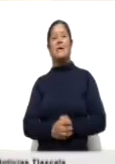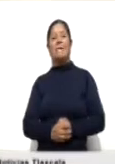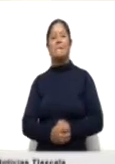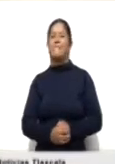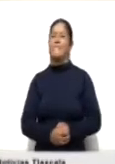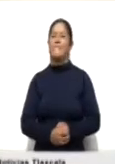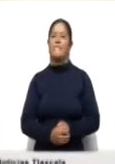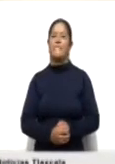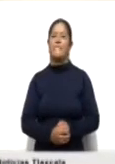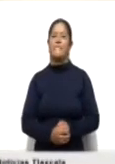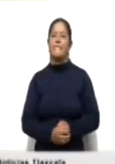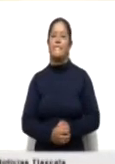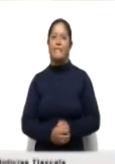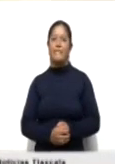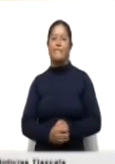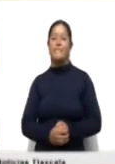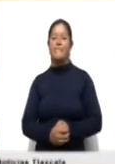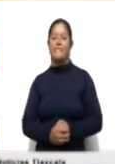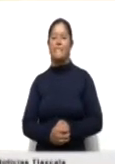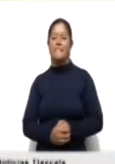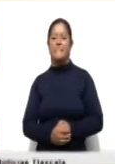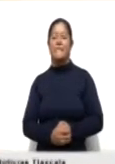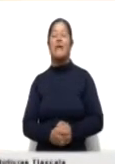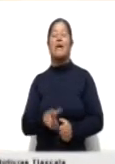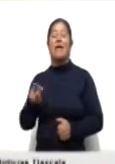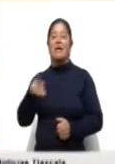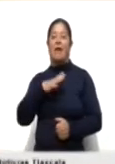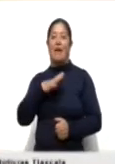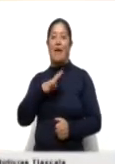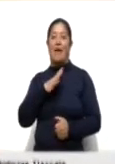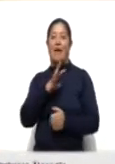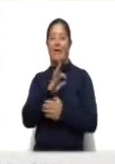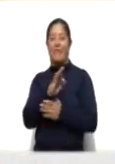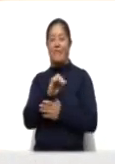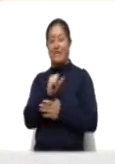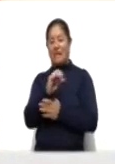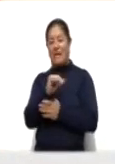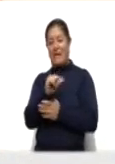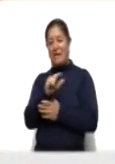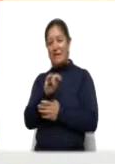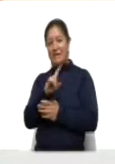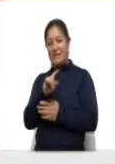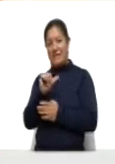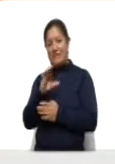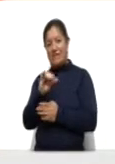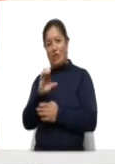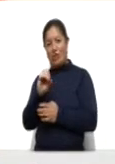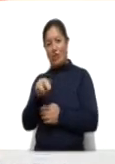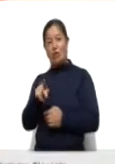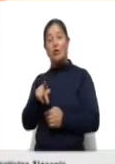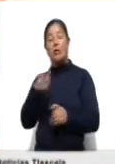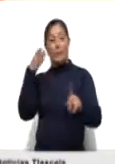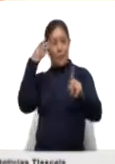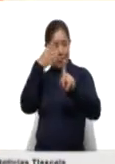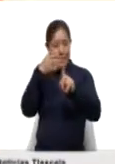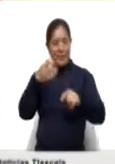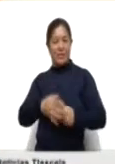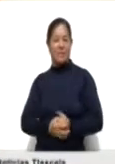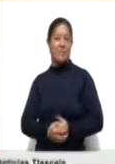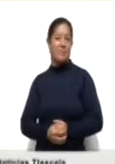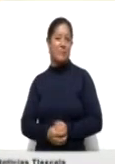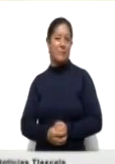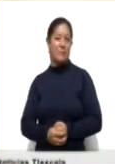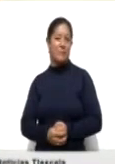modalidad de la fiscalización. La fiscalización tiene como objetivo que los